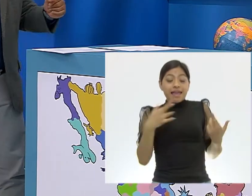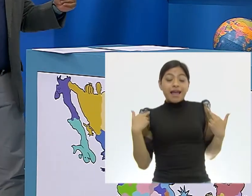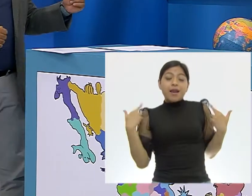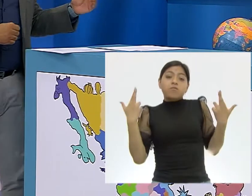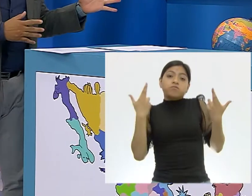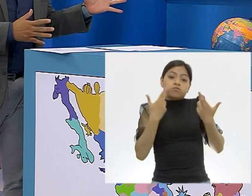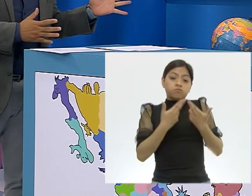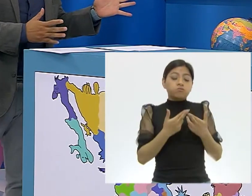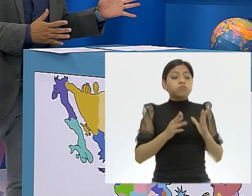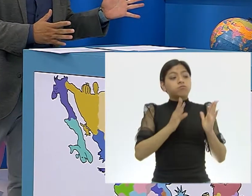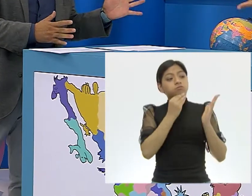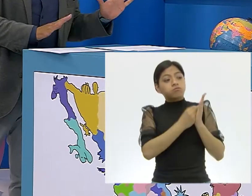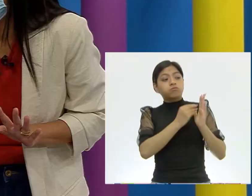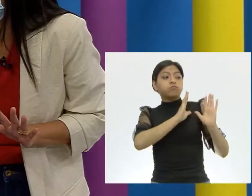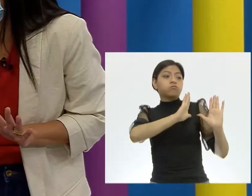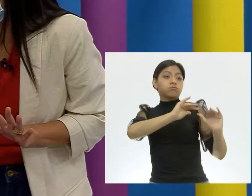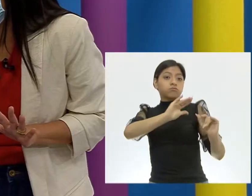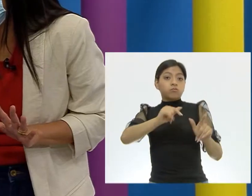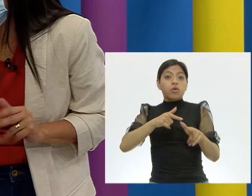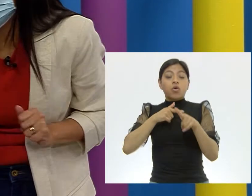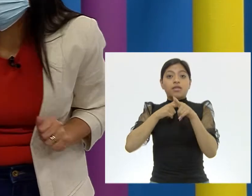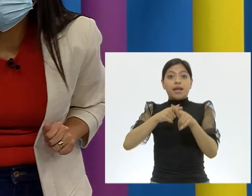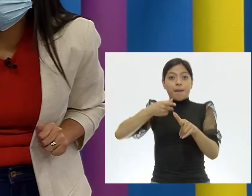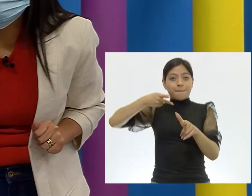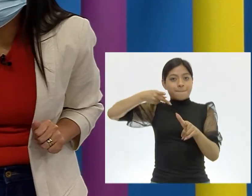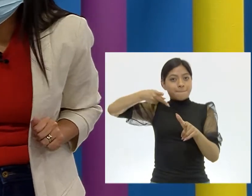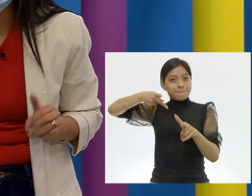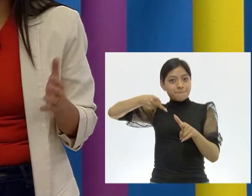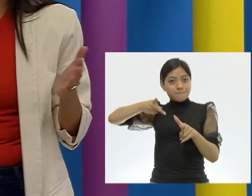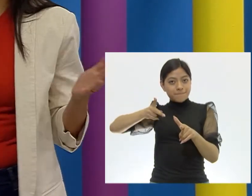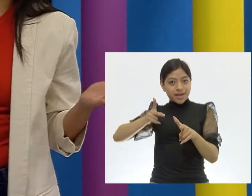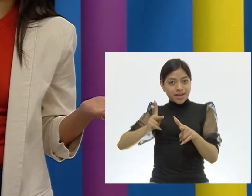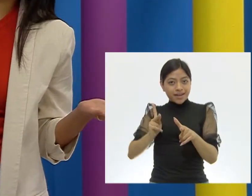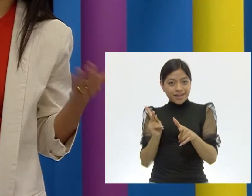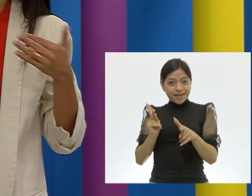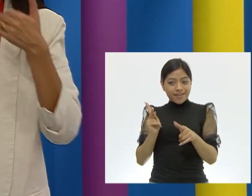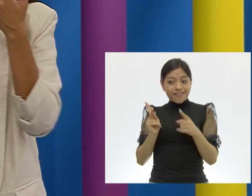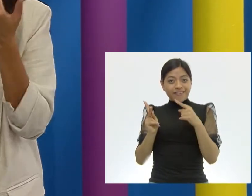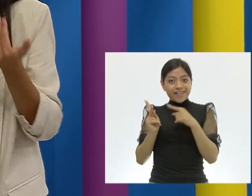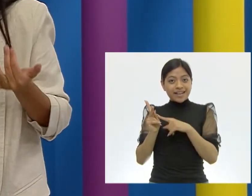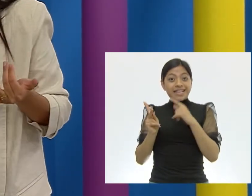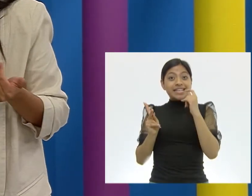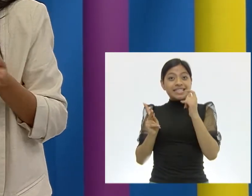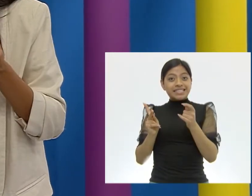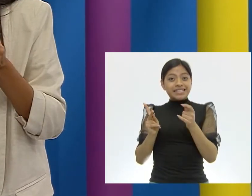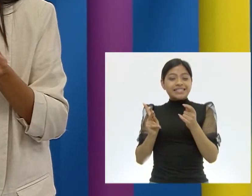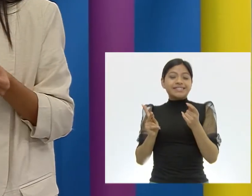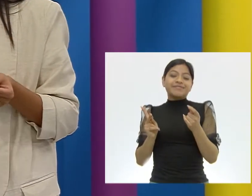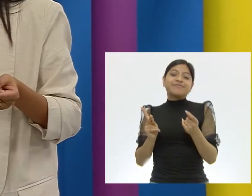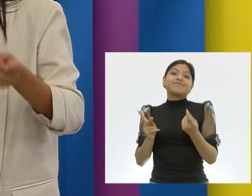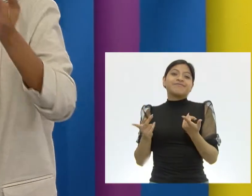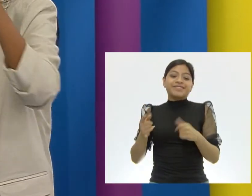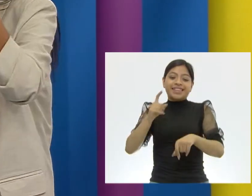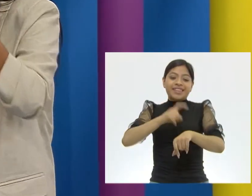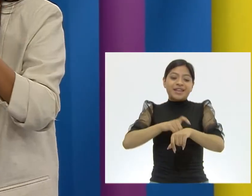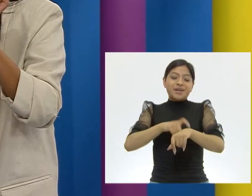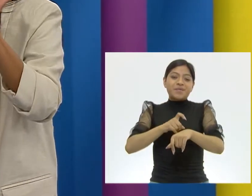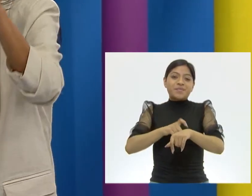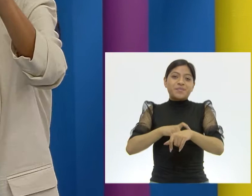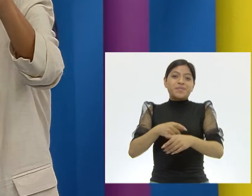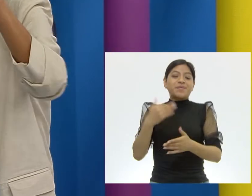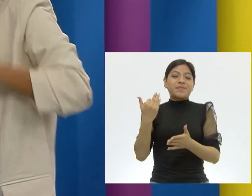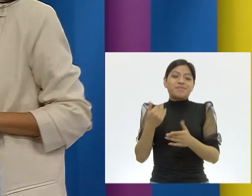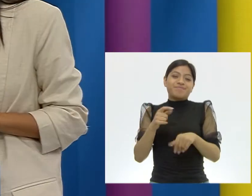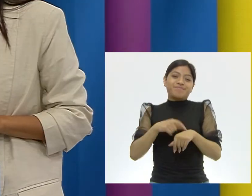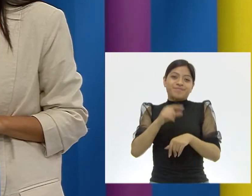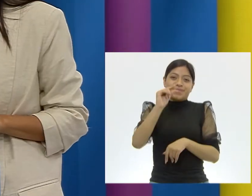continuar con su explicación. Pero ya no teníamos mucho tiempo. Mejor vamos a ver un video